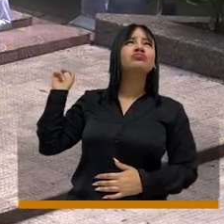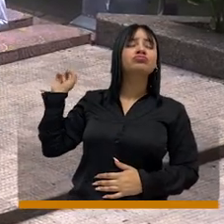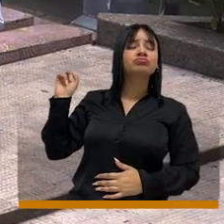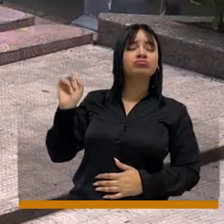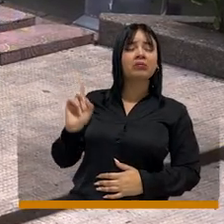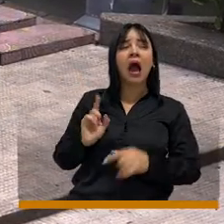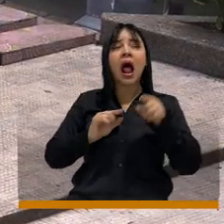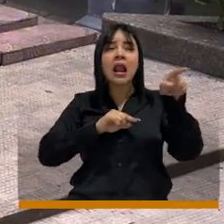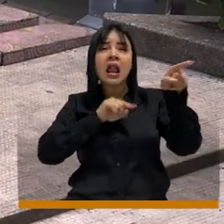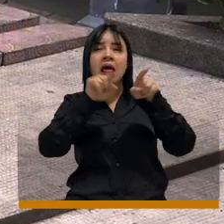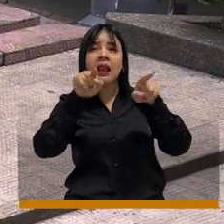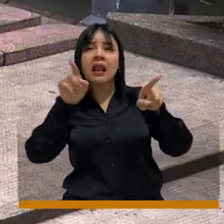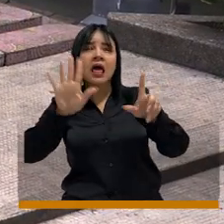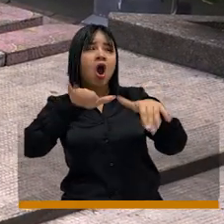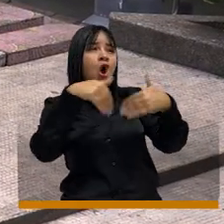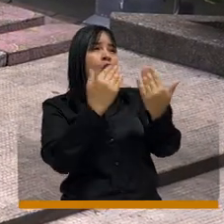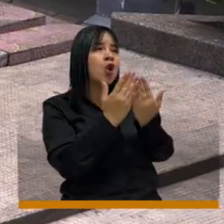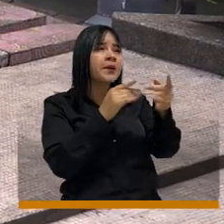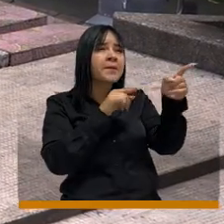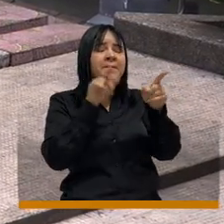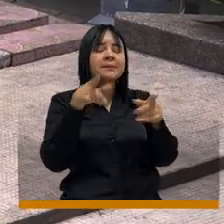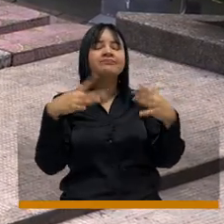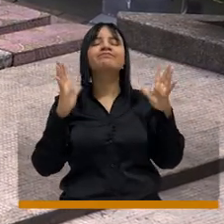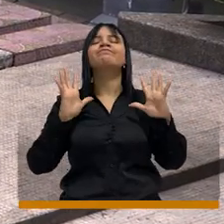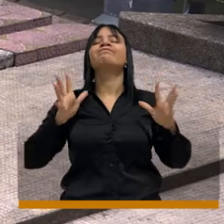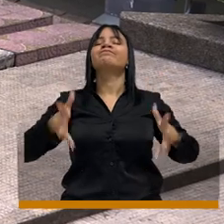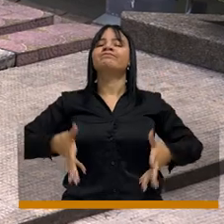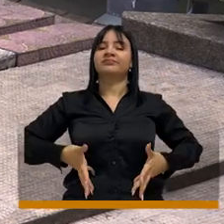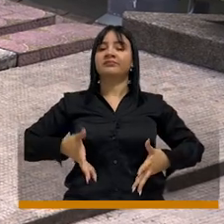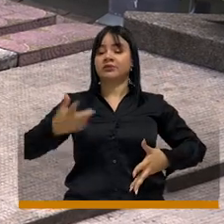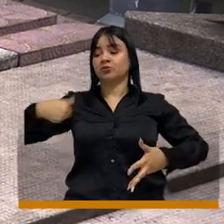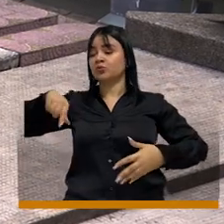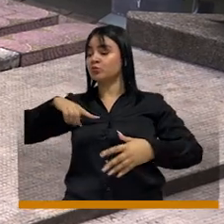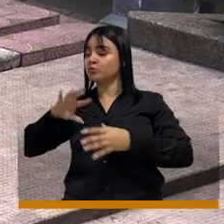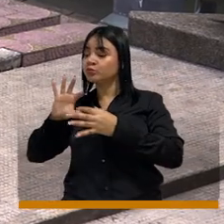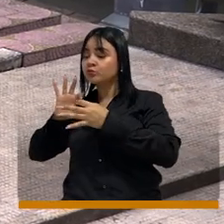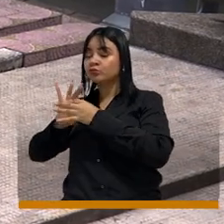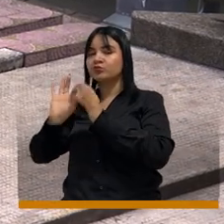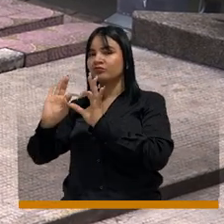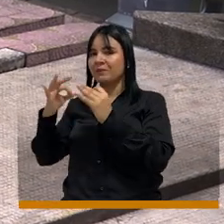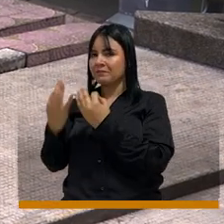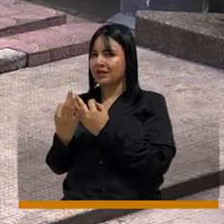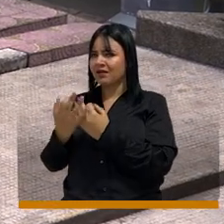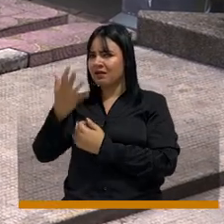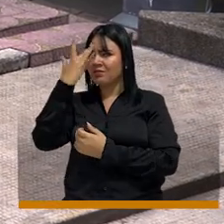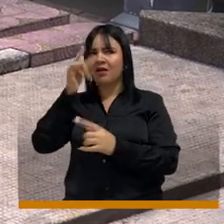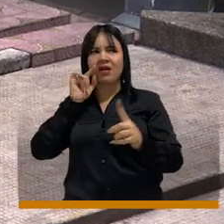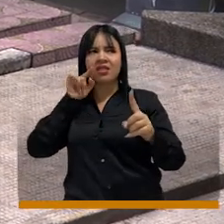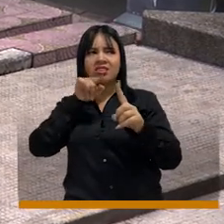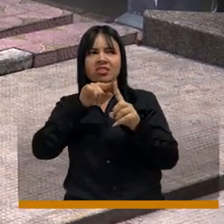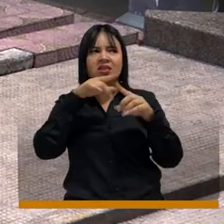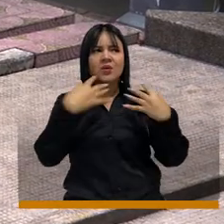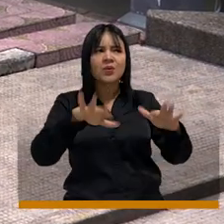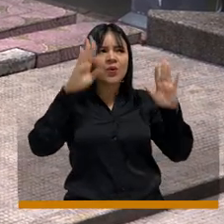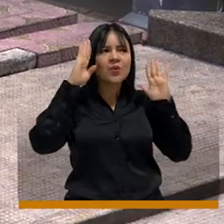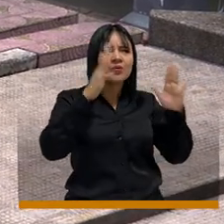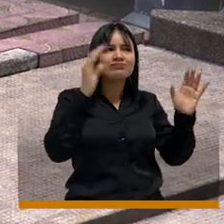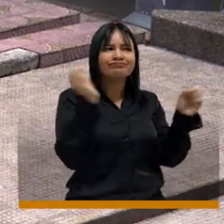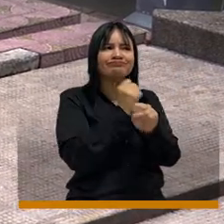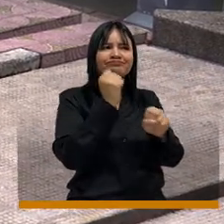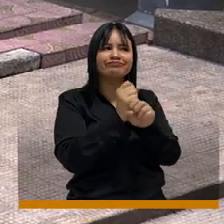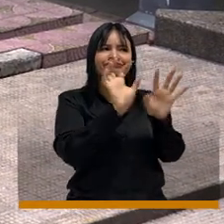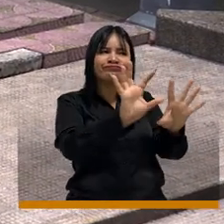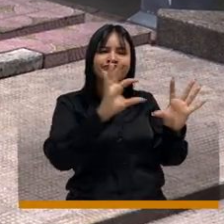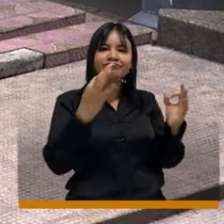diferentes eventos en la instituciones educativas que nos han venido dando la razón a Unión familia de Por qué hay que trabajar con suma importancia y